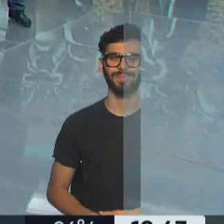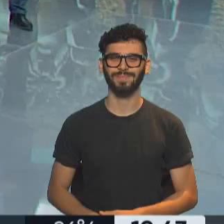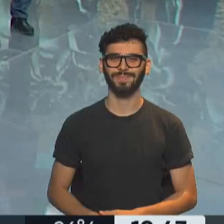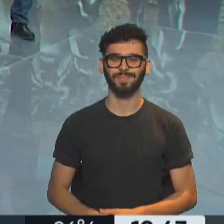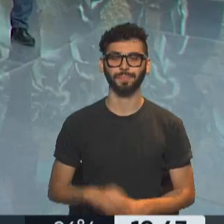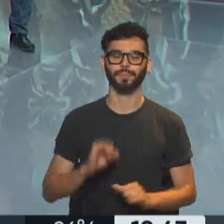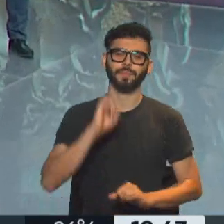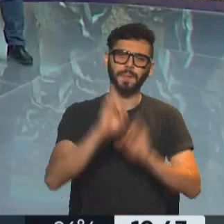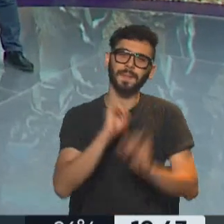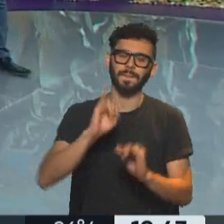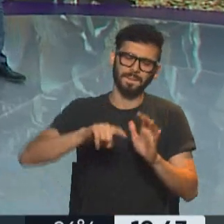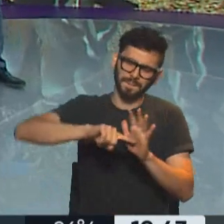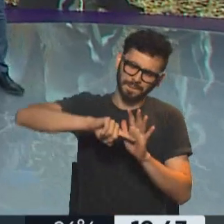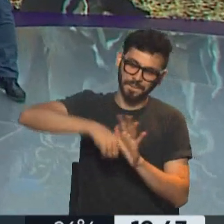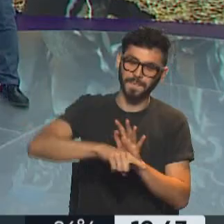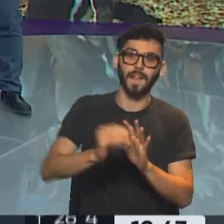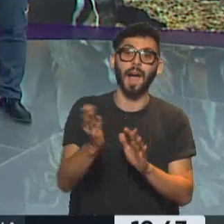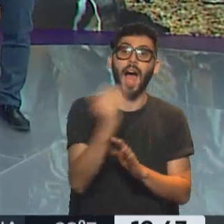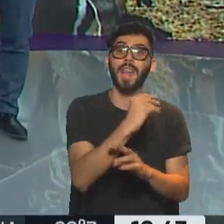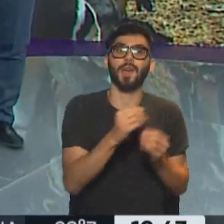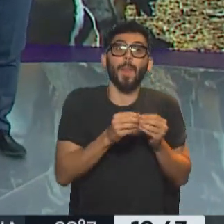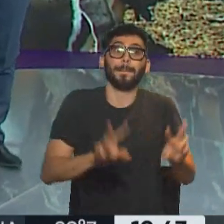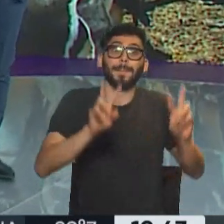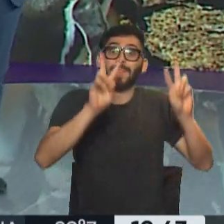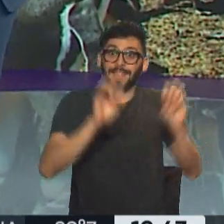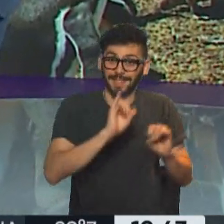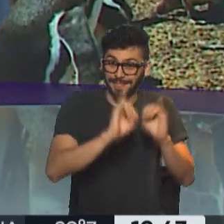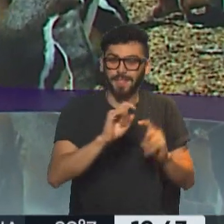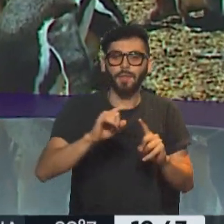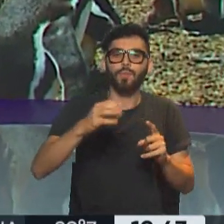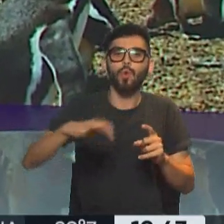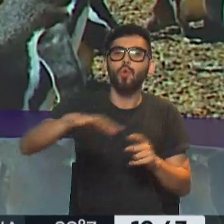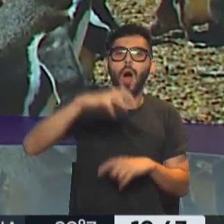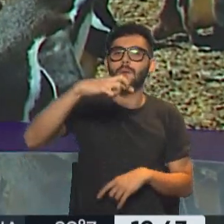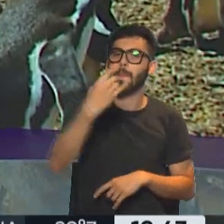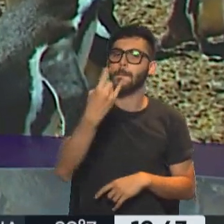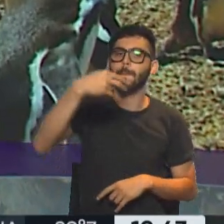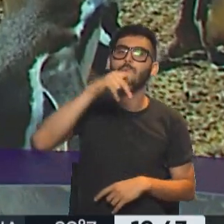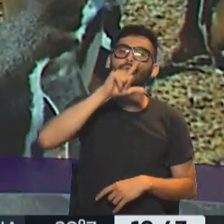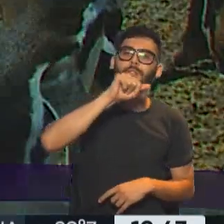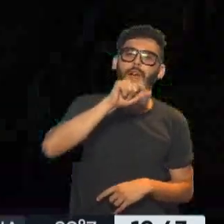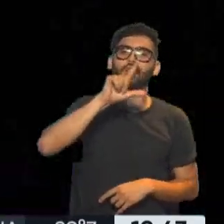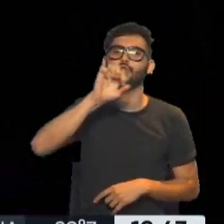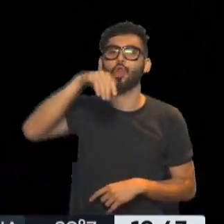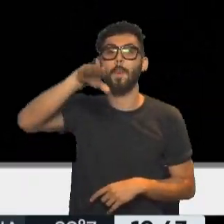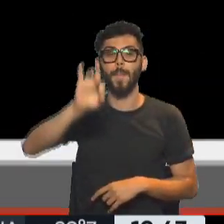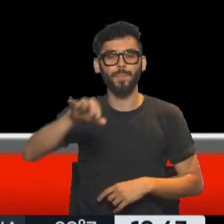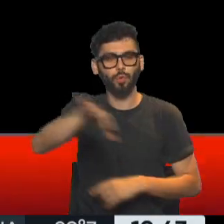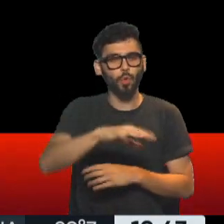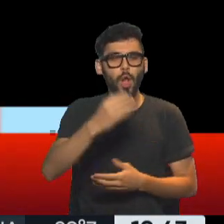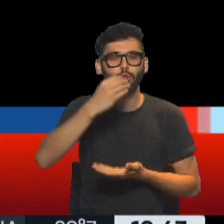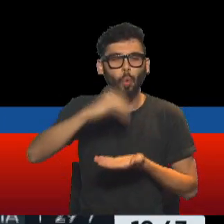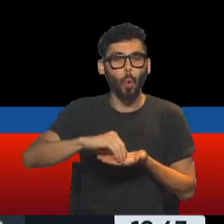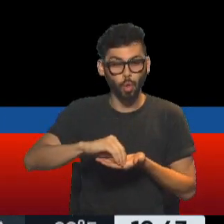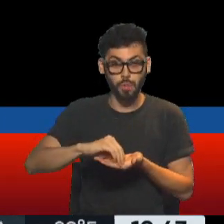Vamos a ampliar lo que titulábamos en el comienzo de Televisión Pública Noticias, lo que ha sucedido en Punta Tombo, en Chubut. Lo que ha sucedido nos lleva a una pregunta